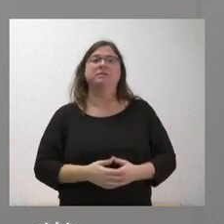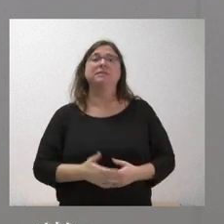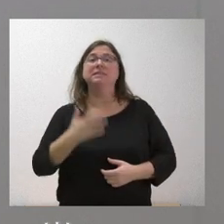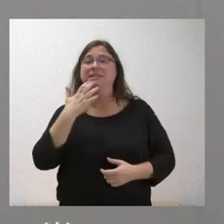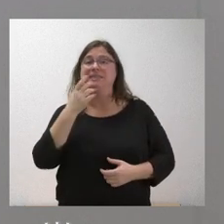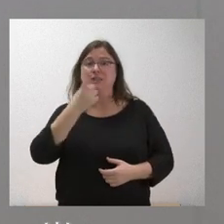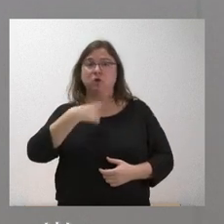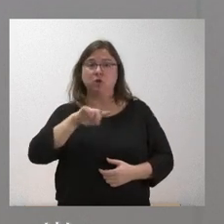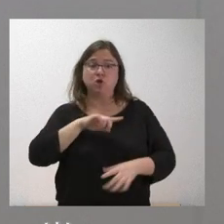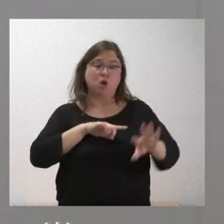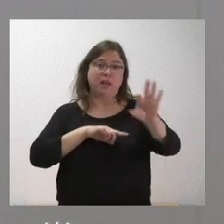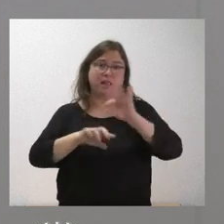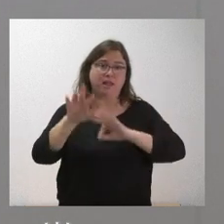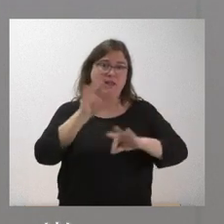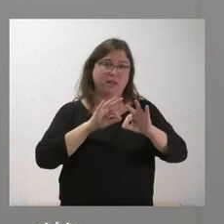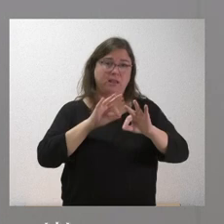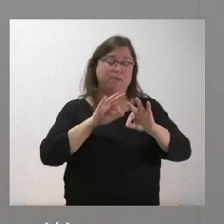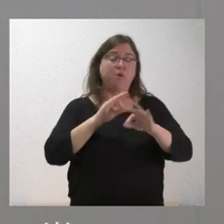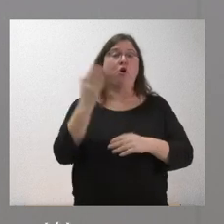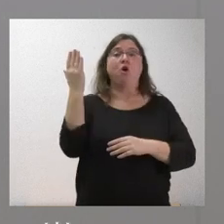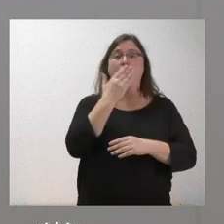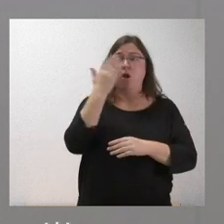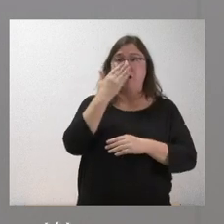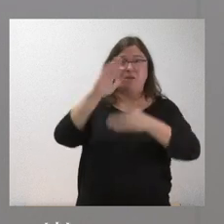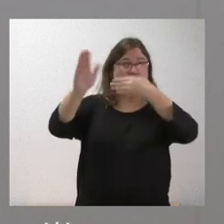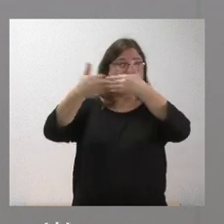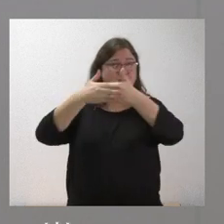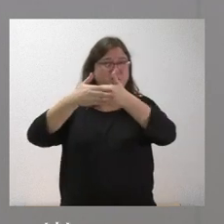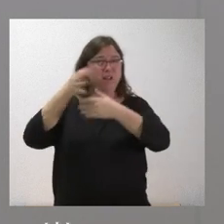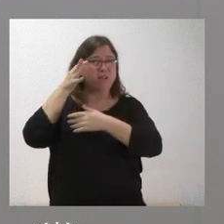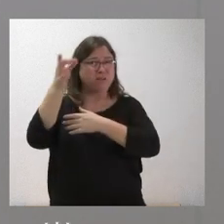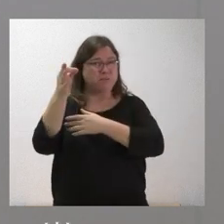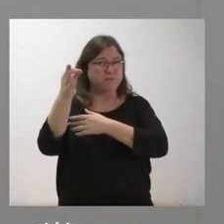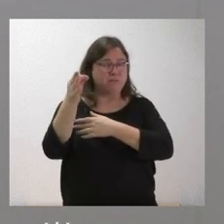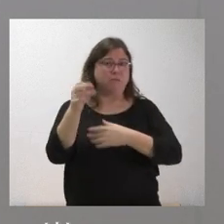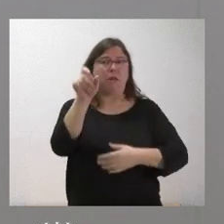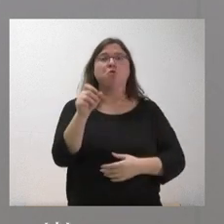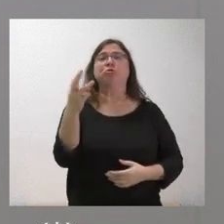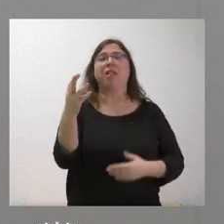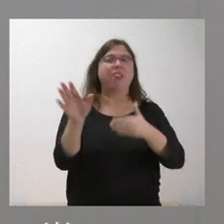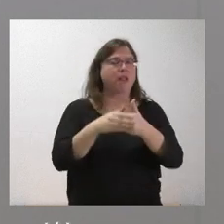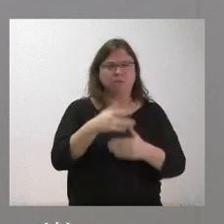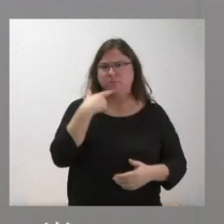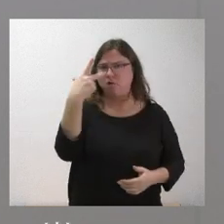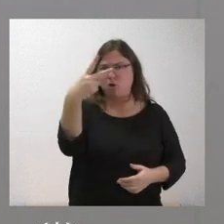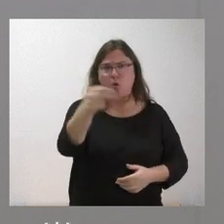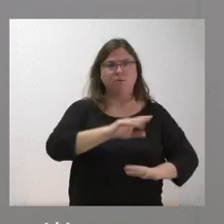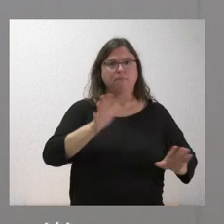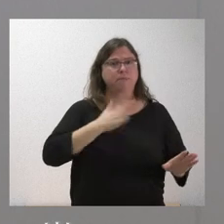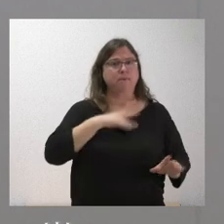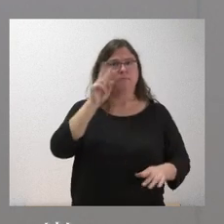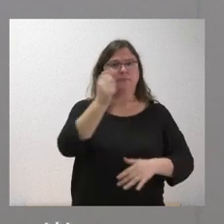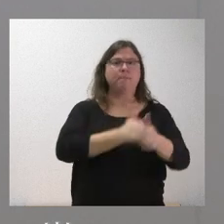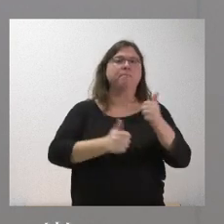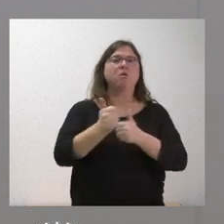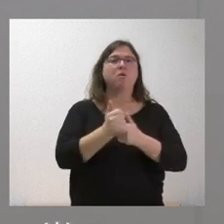tenemos que elegir cerrar los centros educativos en el mundo rural los centros de tres alumnos diríamos que no y por tanto para nosotros es una prioridad y